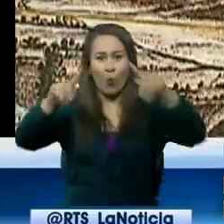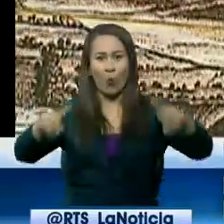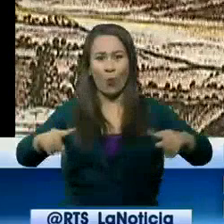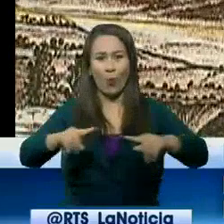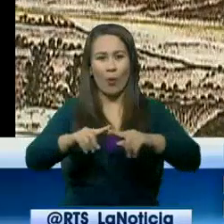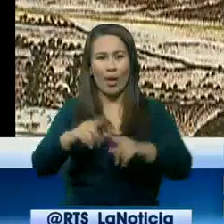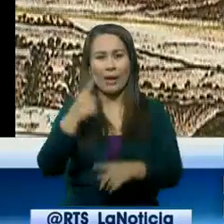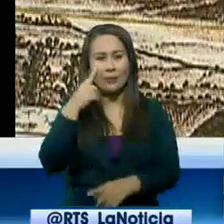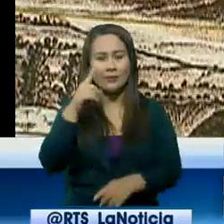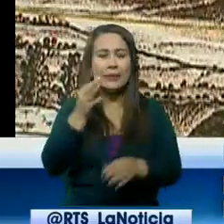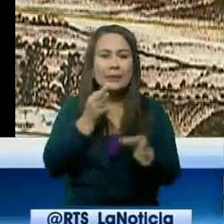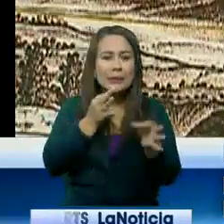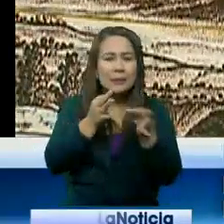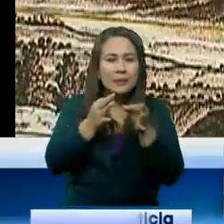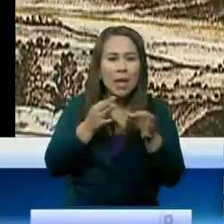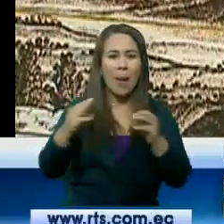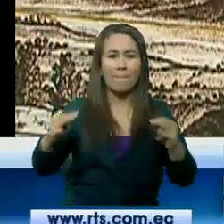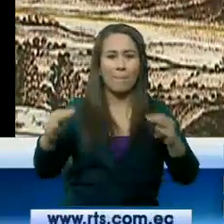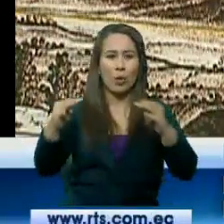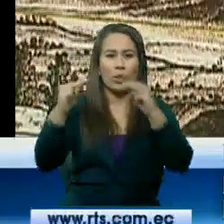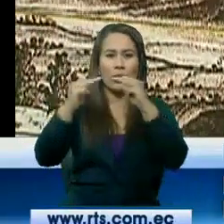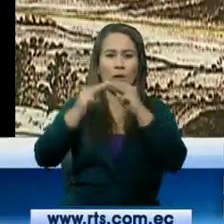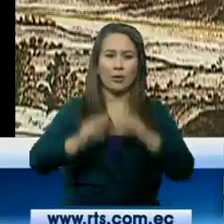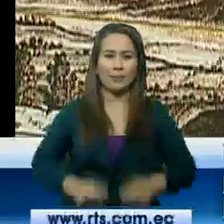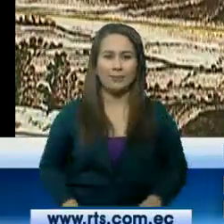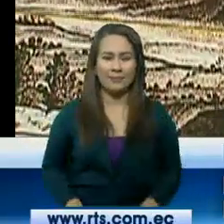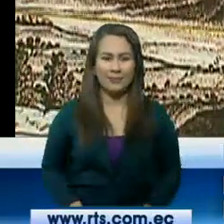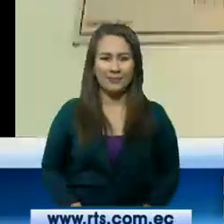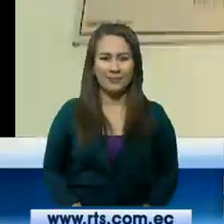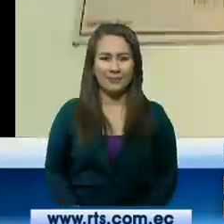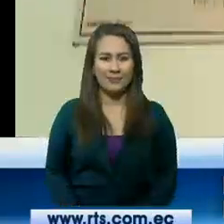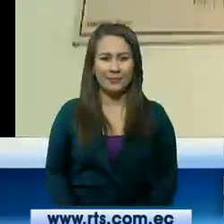ellos aplicaron de montaña a montaña.